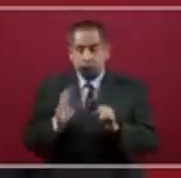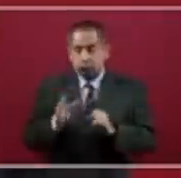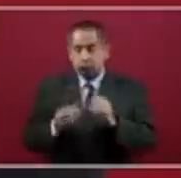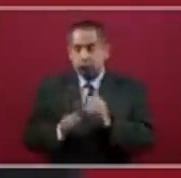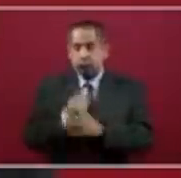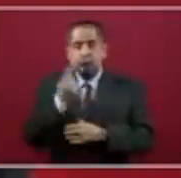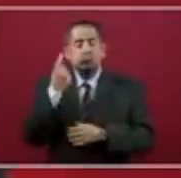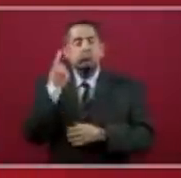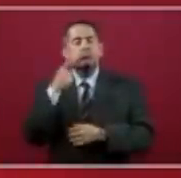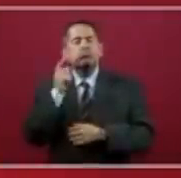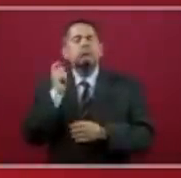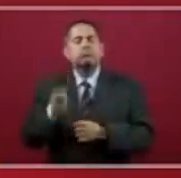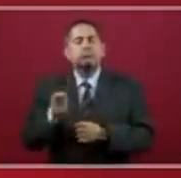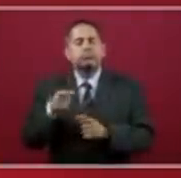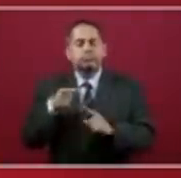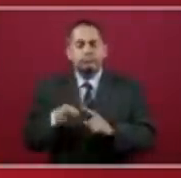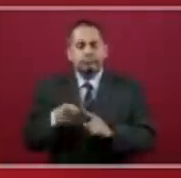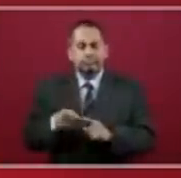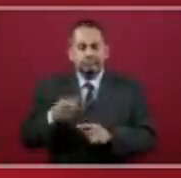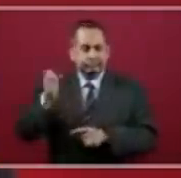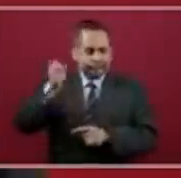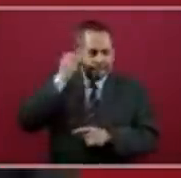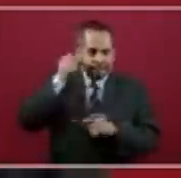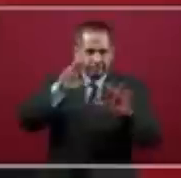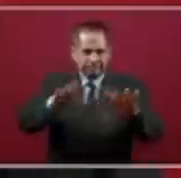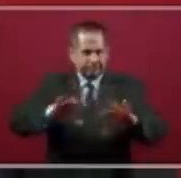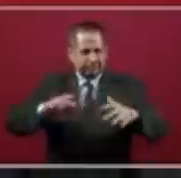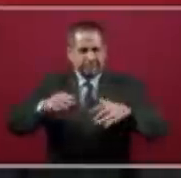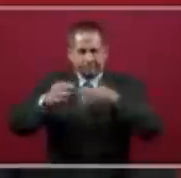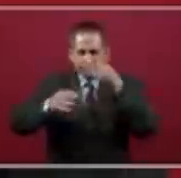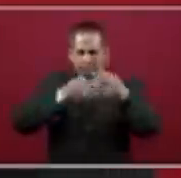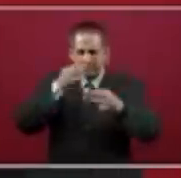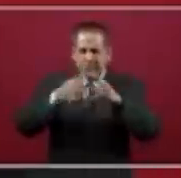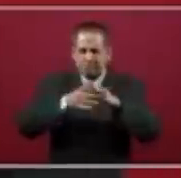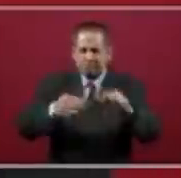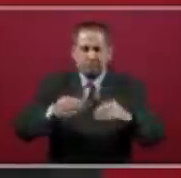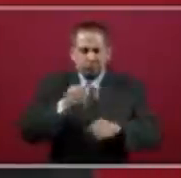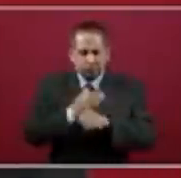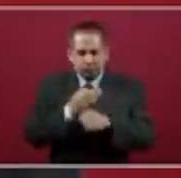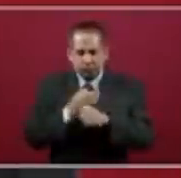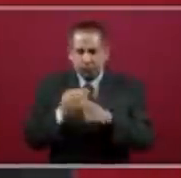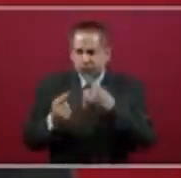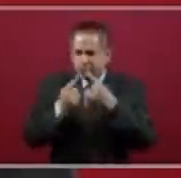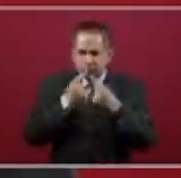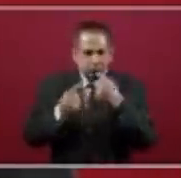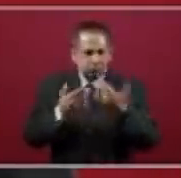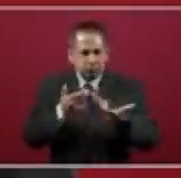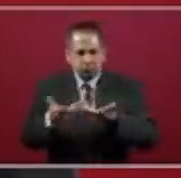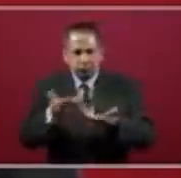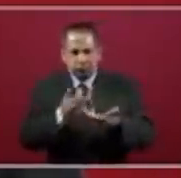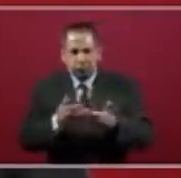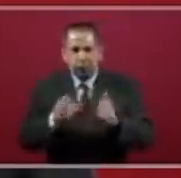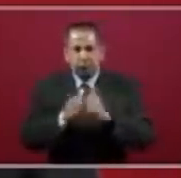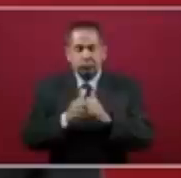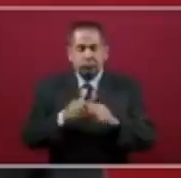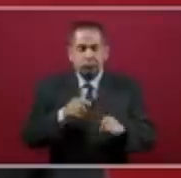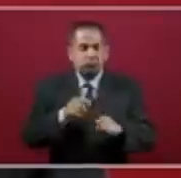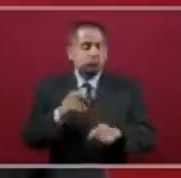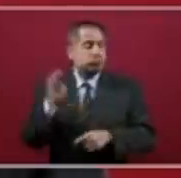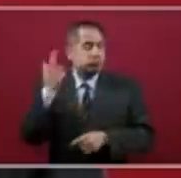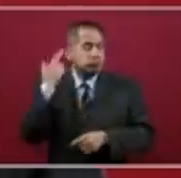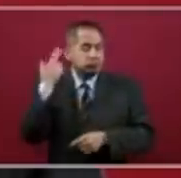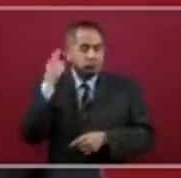para que estas conferencias, estos diálogos circulares, se puedan escuchar por la